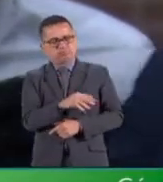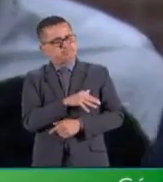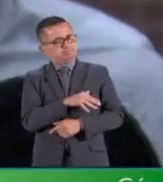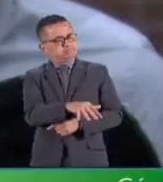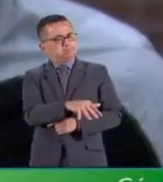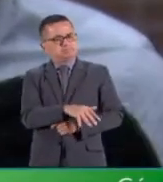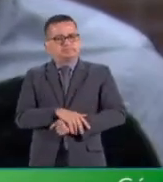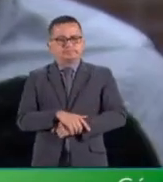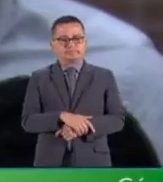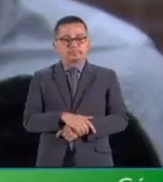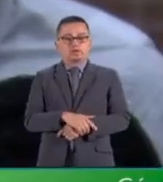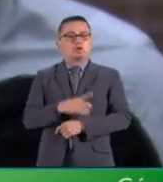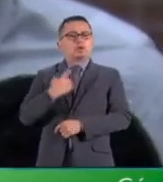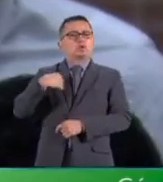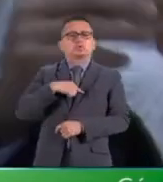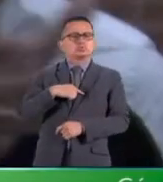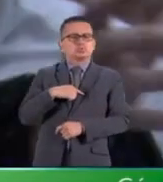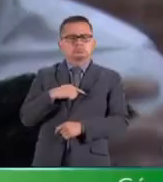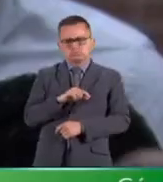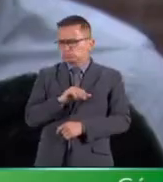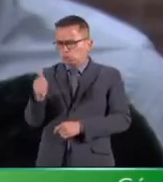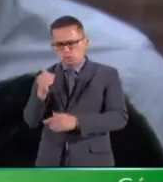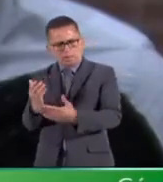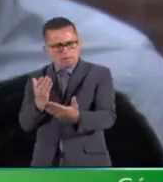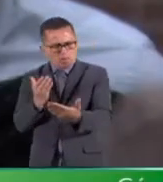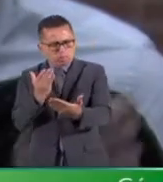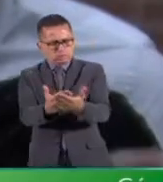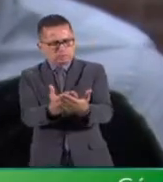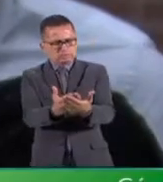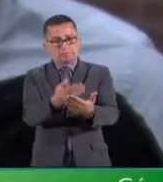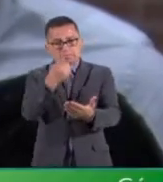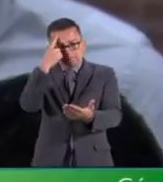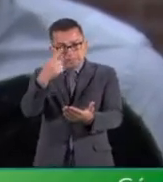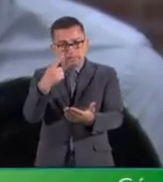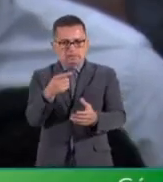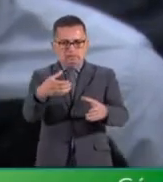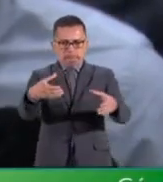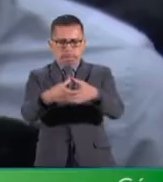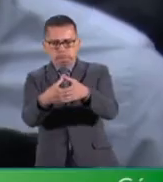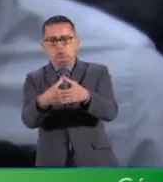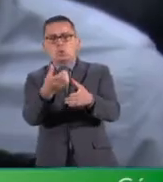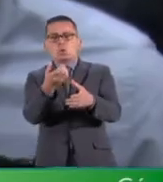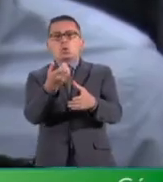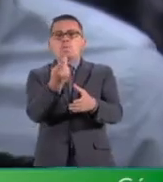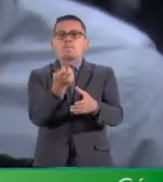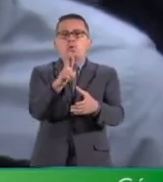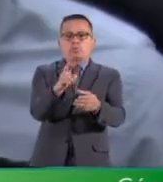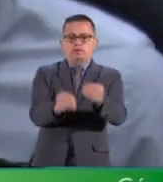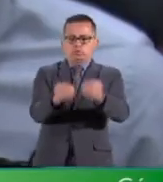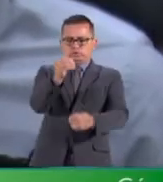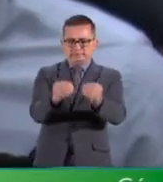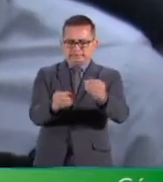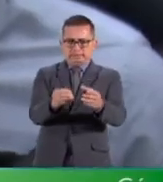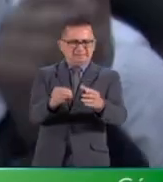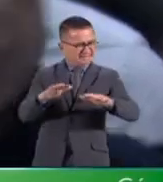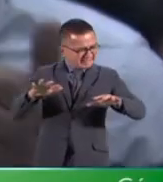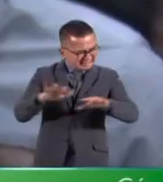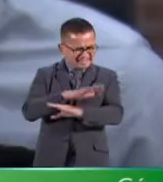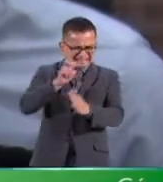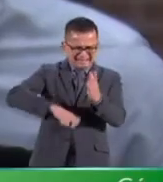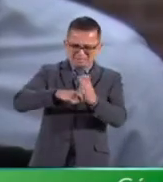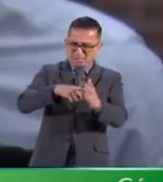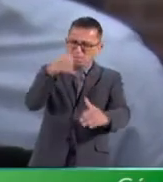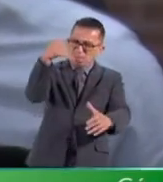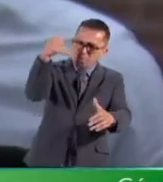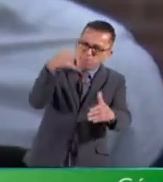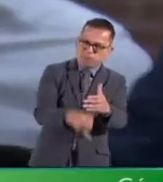discusión una propuesta para reformar profundamente el sistema de justicia en México, transformar